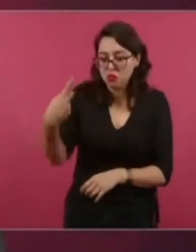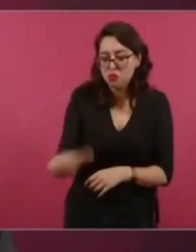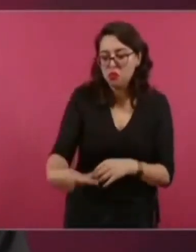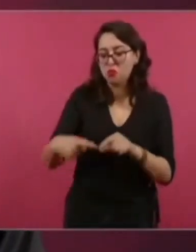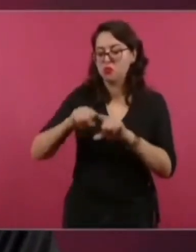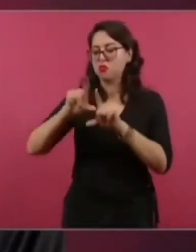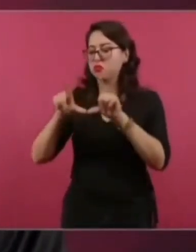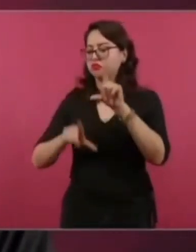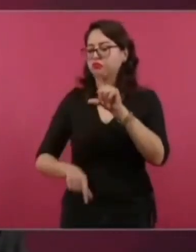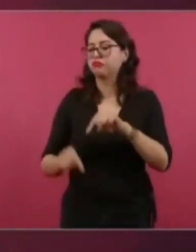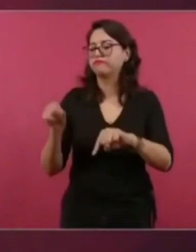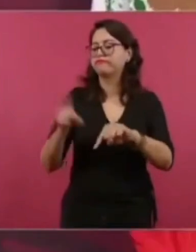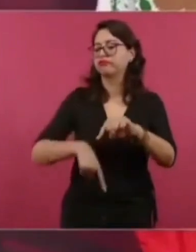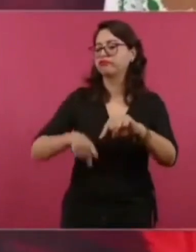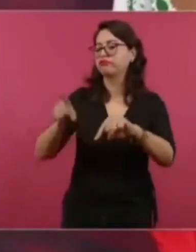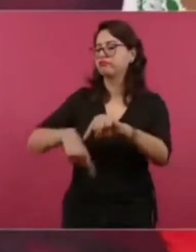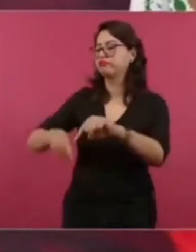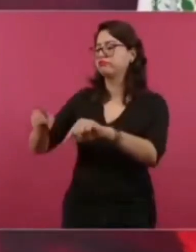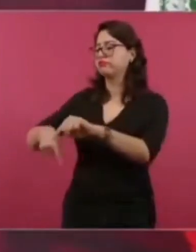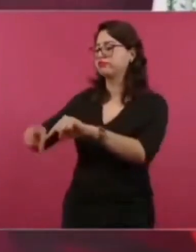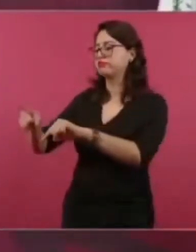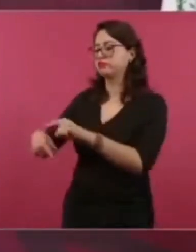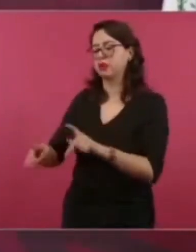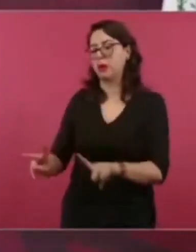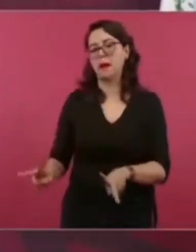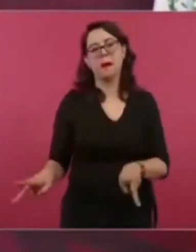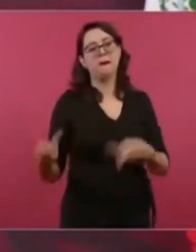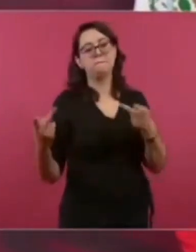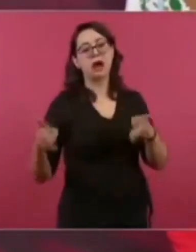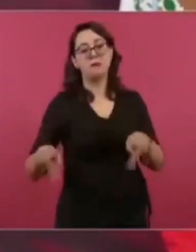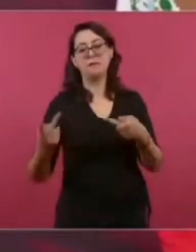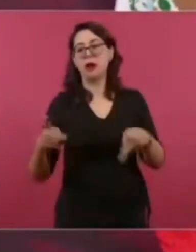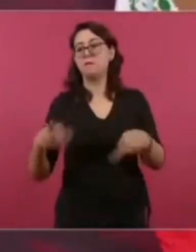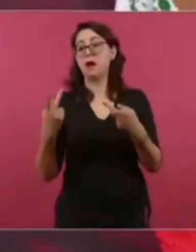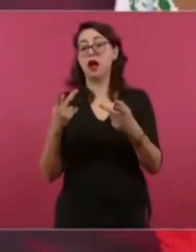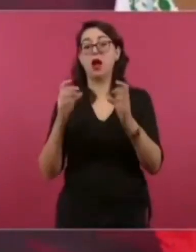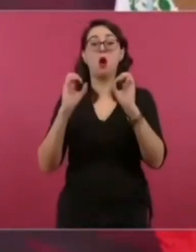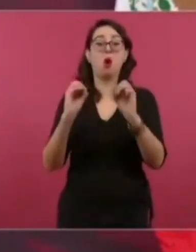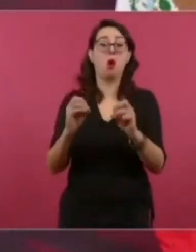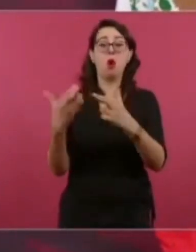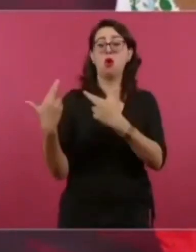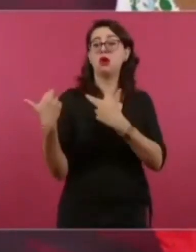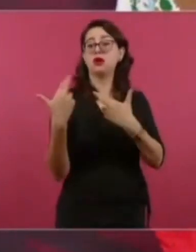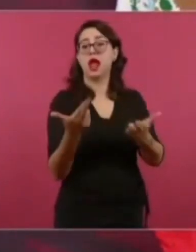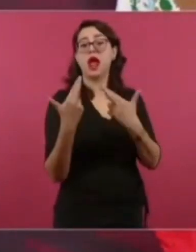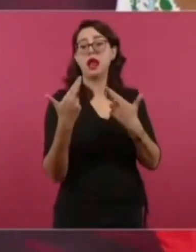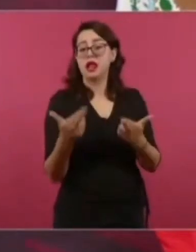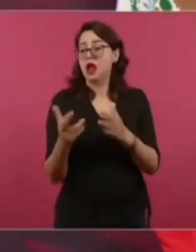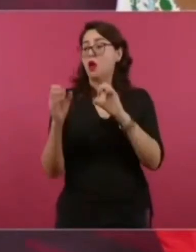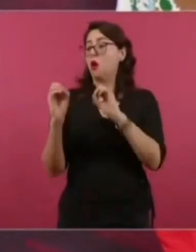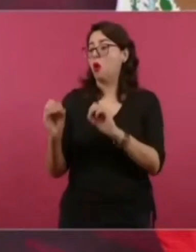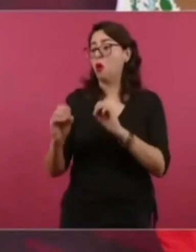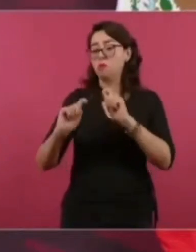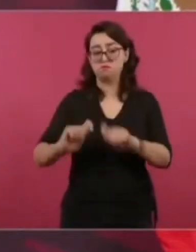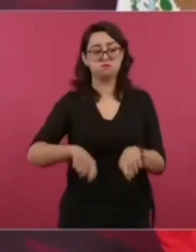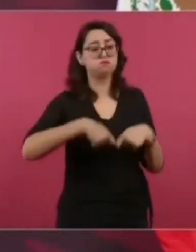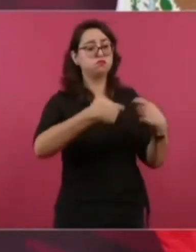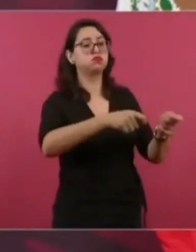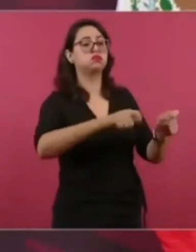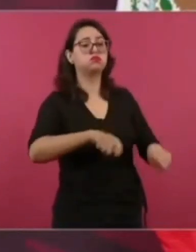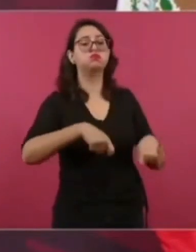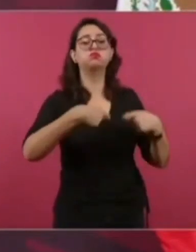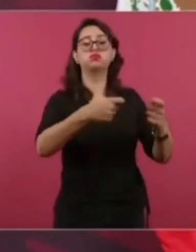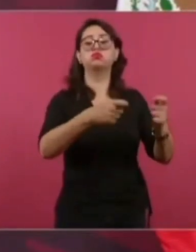Se suponía de que esa privatización de bienes,